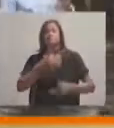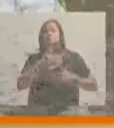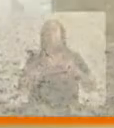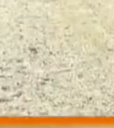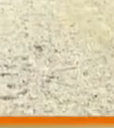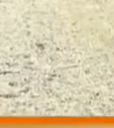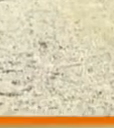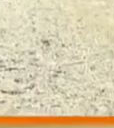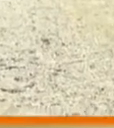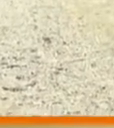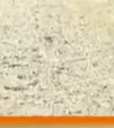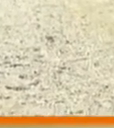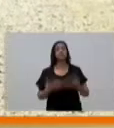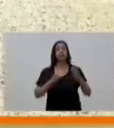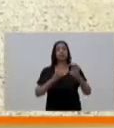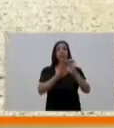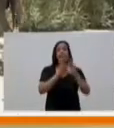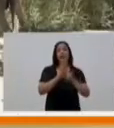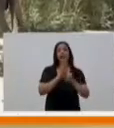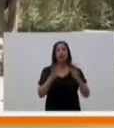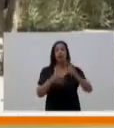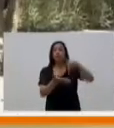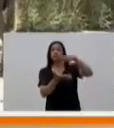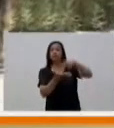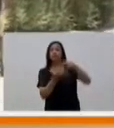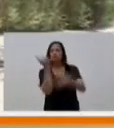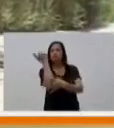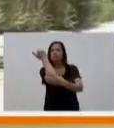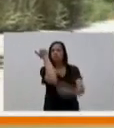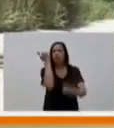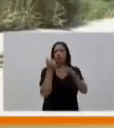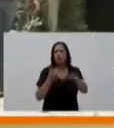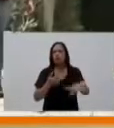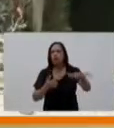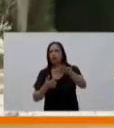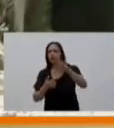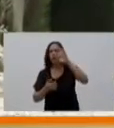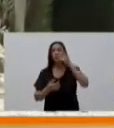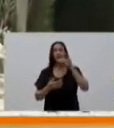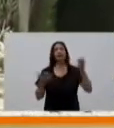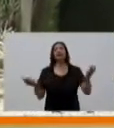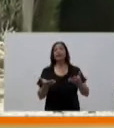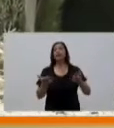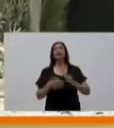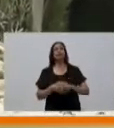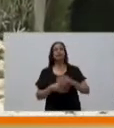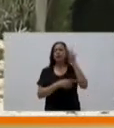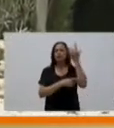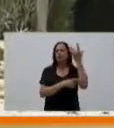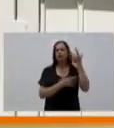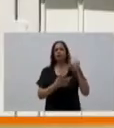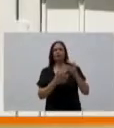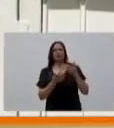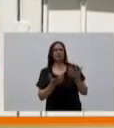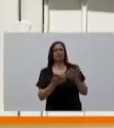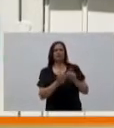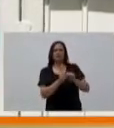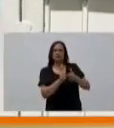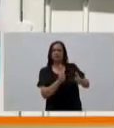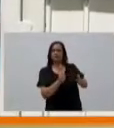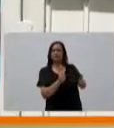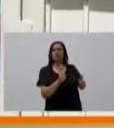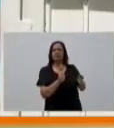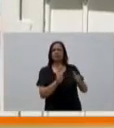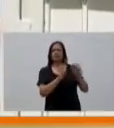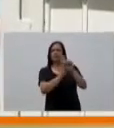porque es que no cabe en la cabeza de un ser humano pensante, y los padres que nos están mirando, o sea, no cabe en la cabeza